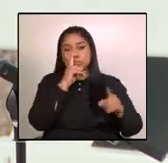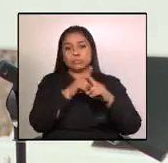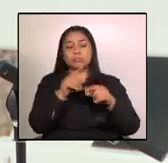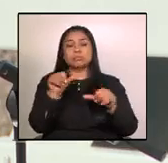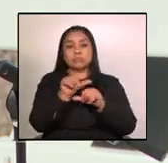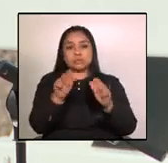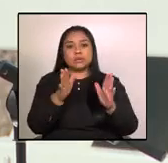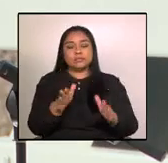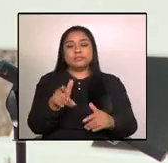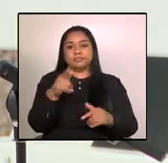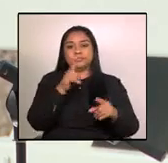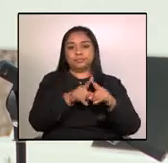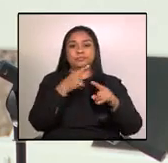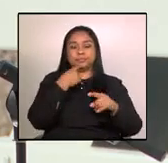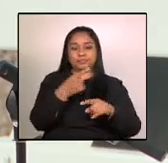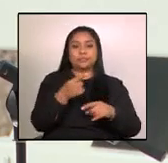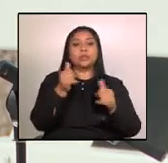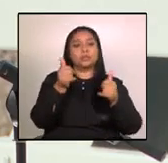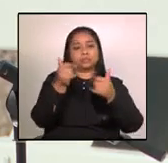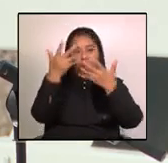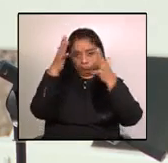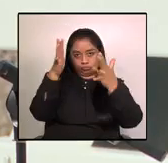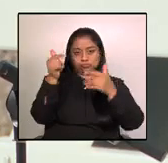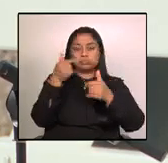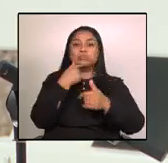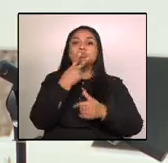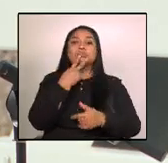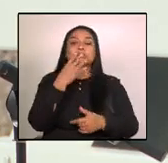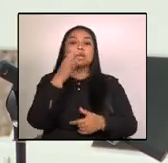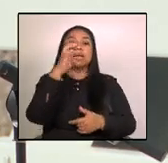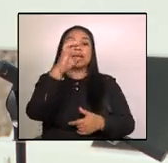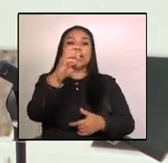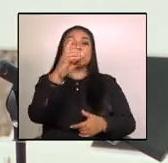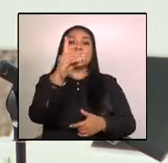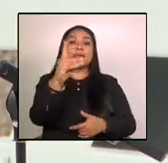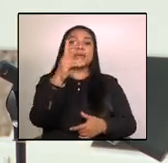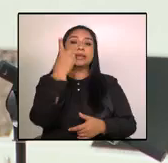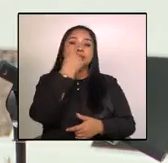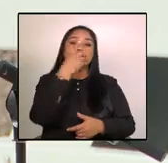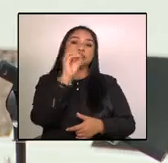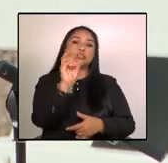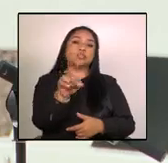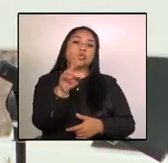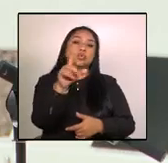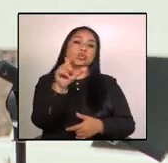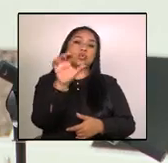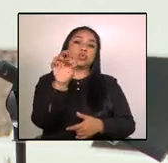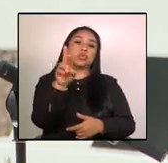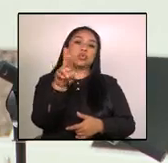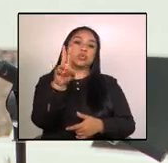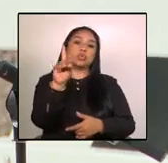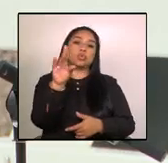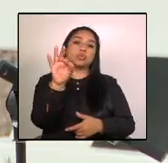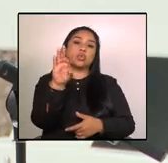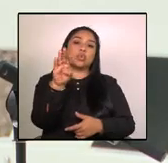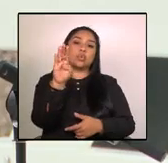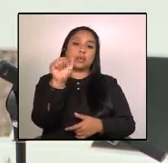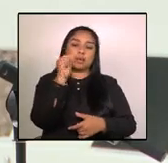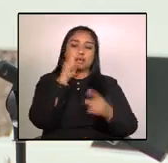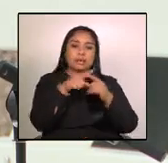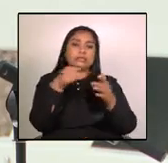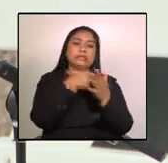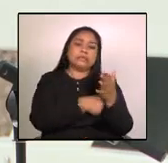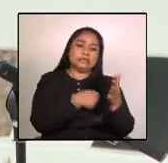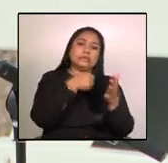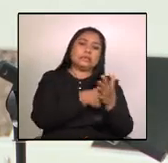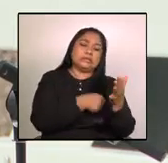también hay que reconocerlo, a don Edson Córdoba, porque estuvimos detrás de él exigiéndole,